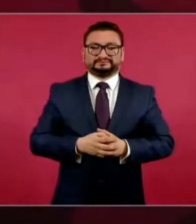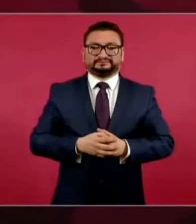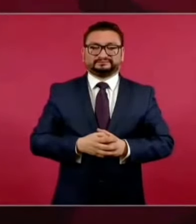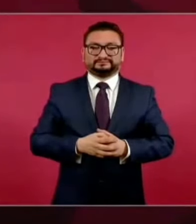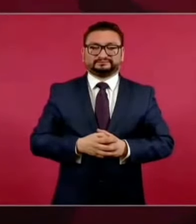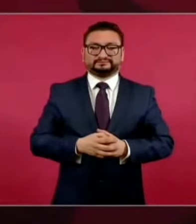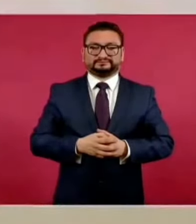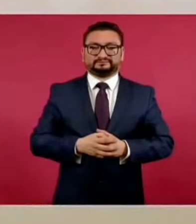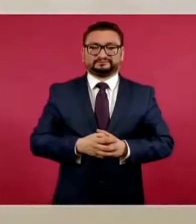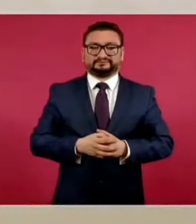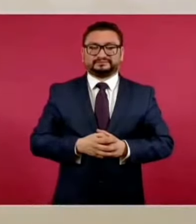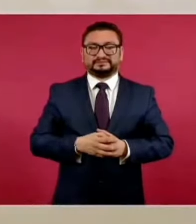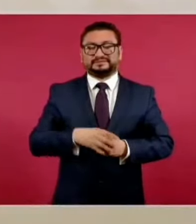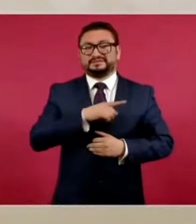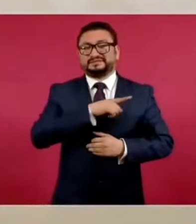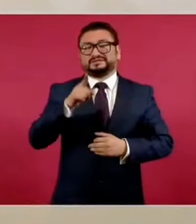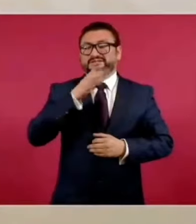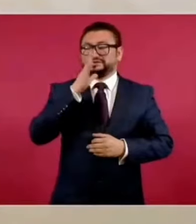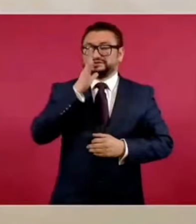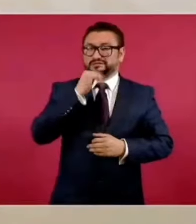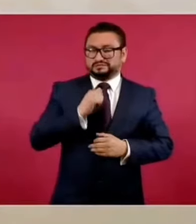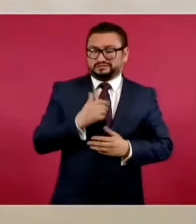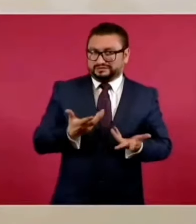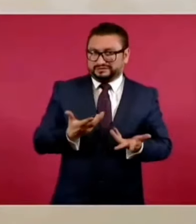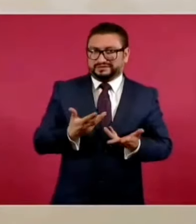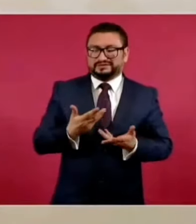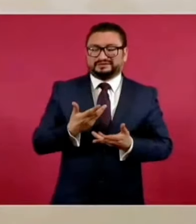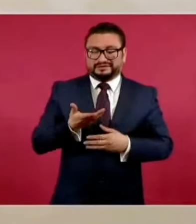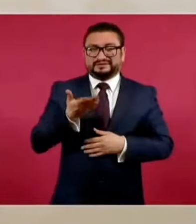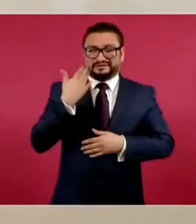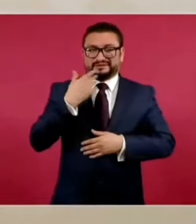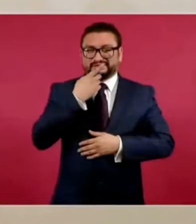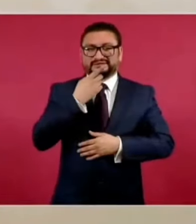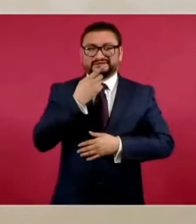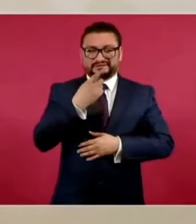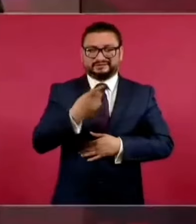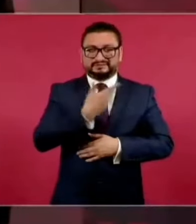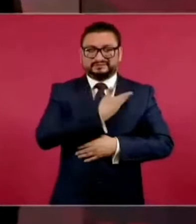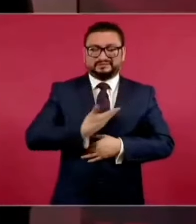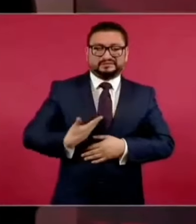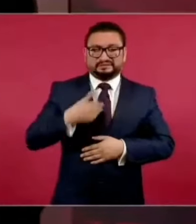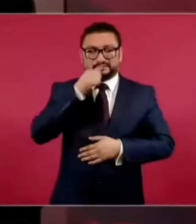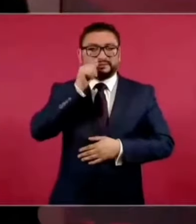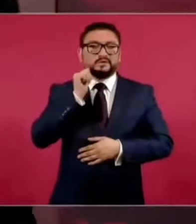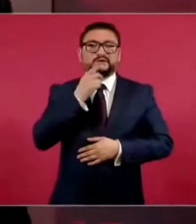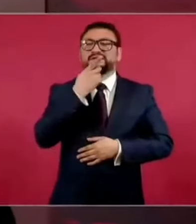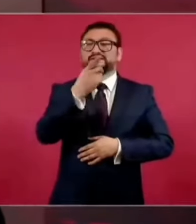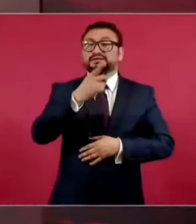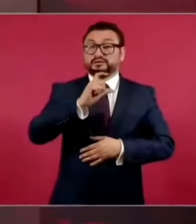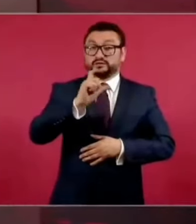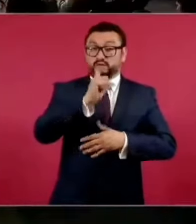No pueden, y lo decía muy bien el presidente Juárez, el